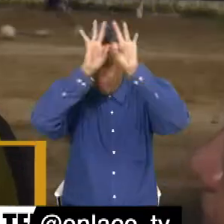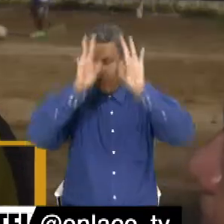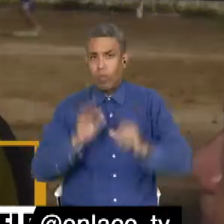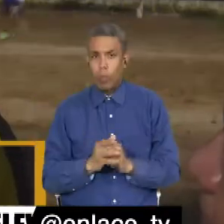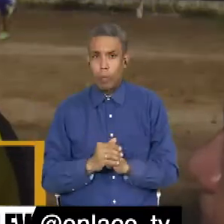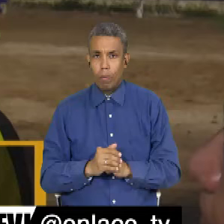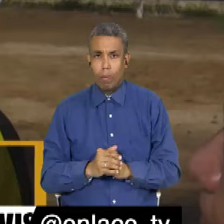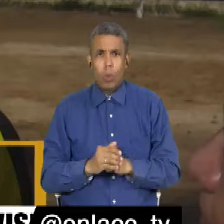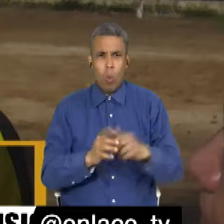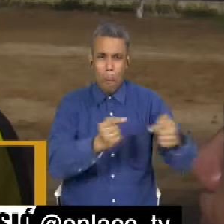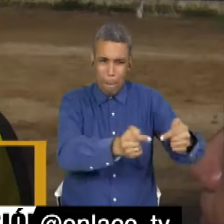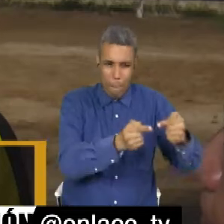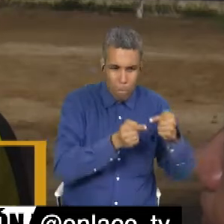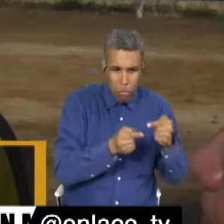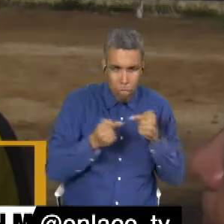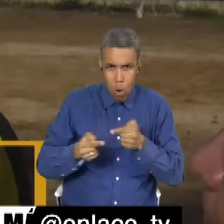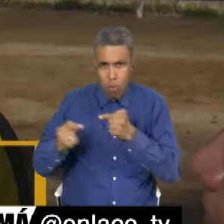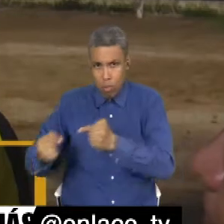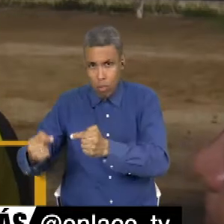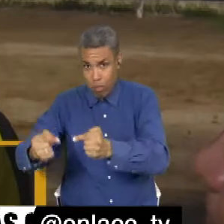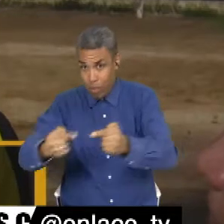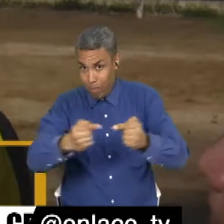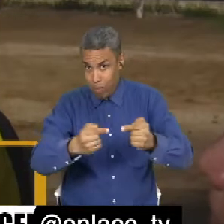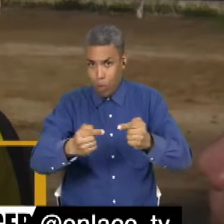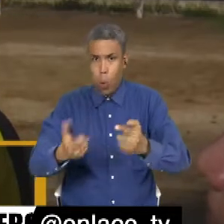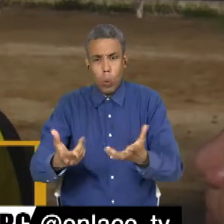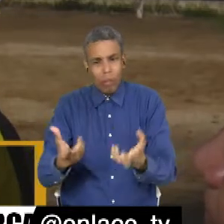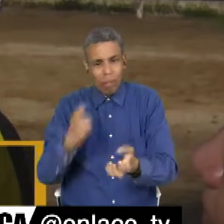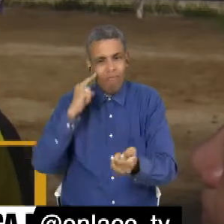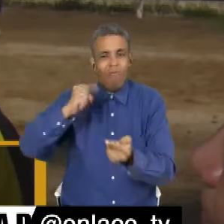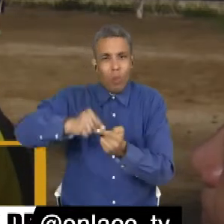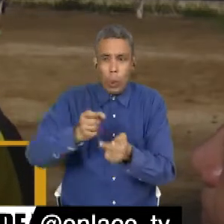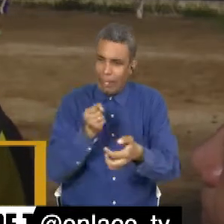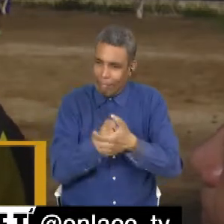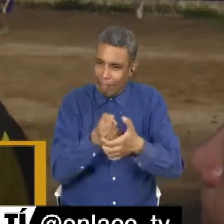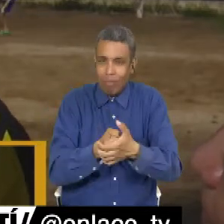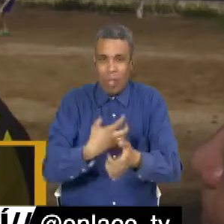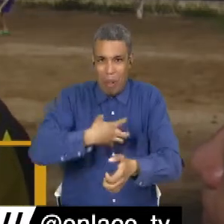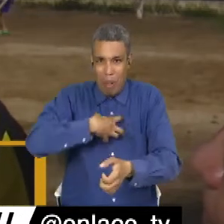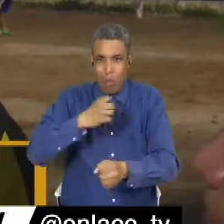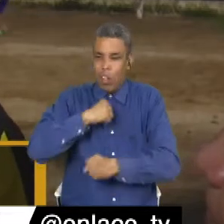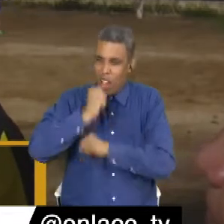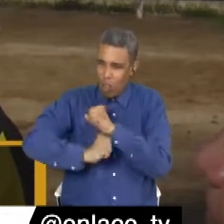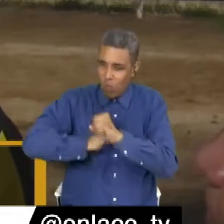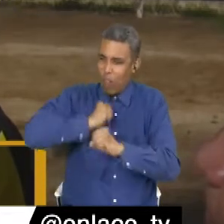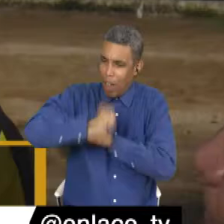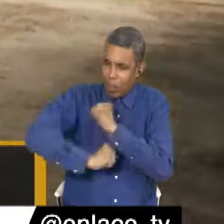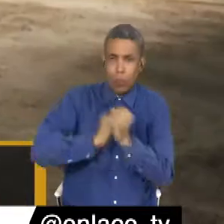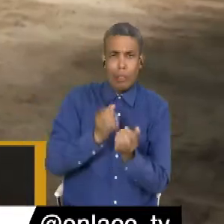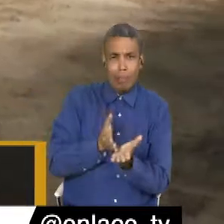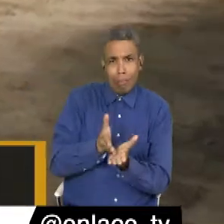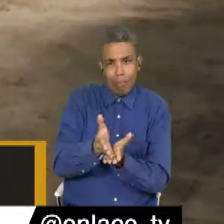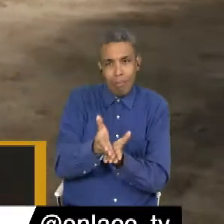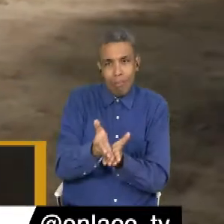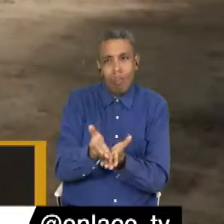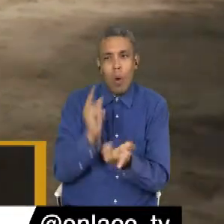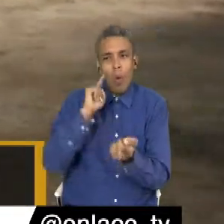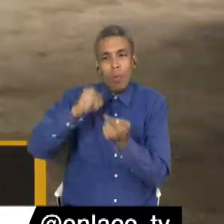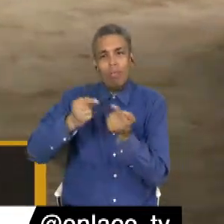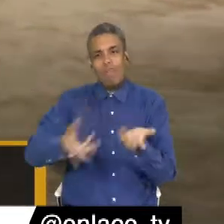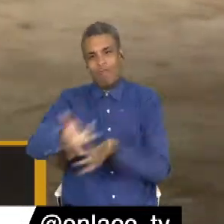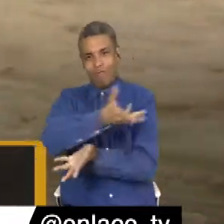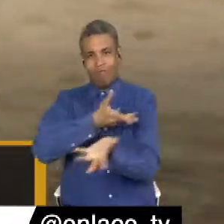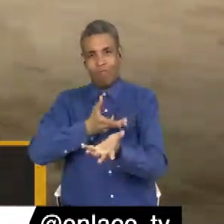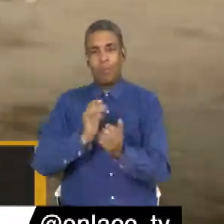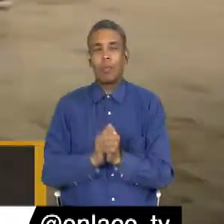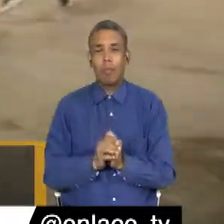muy buena y la idea es seguir adelante con estos torneos para integrarnos acá con los compañeros del gremio. A mediados